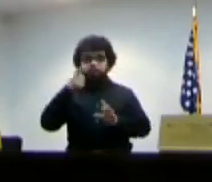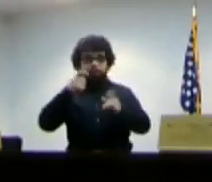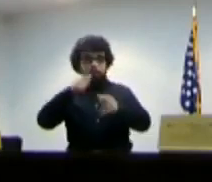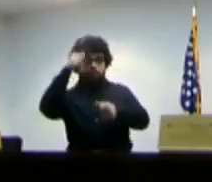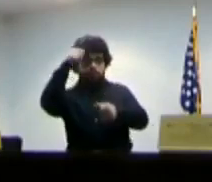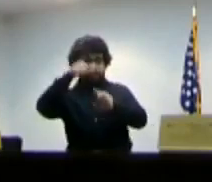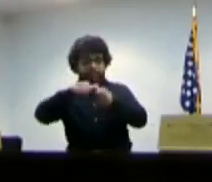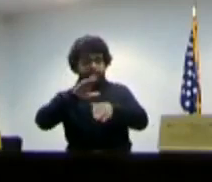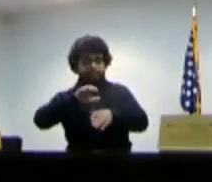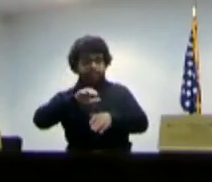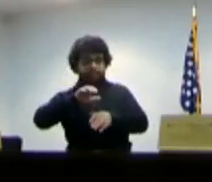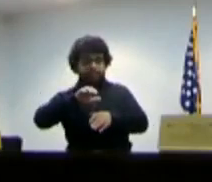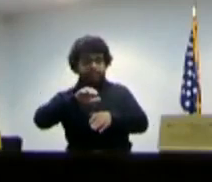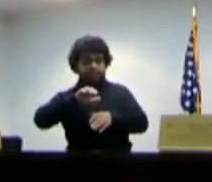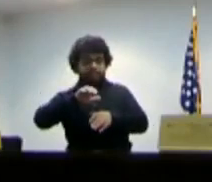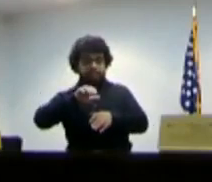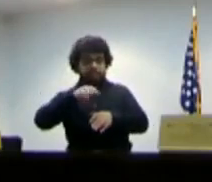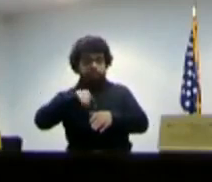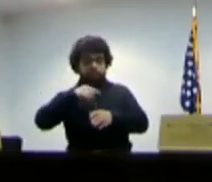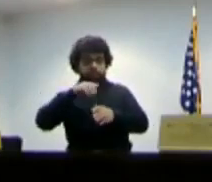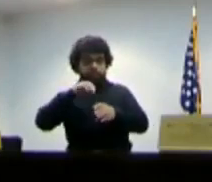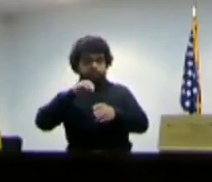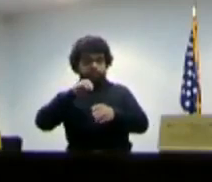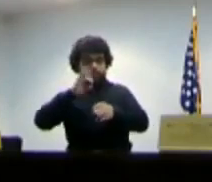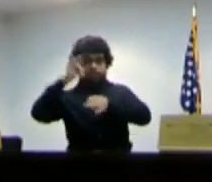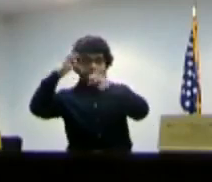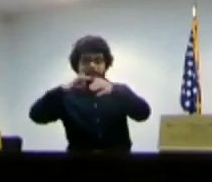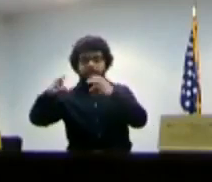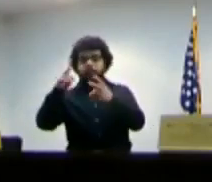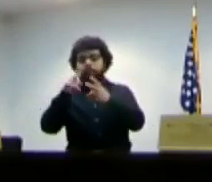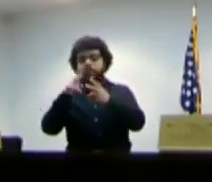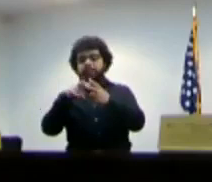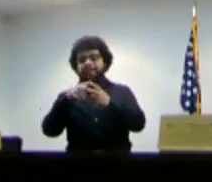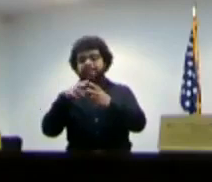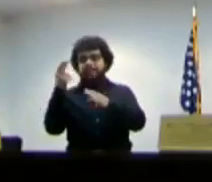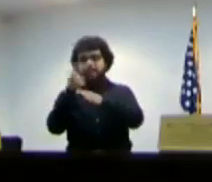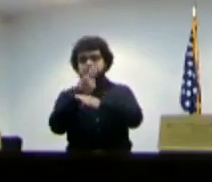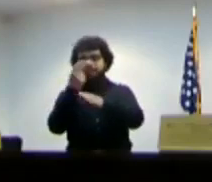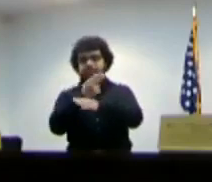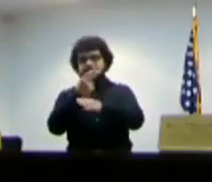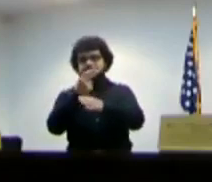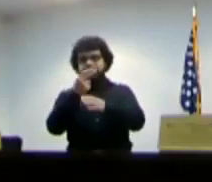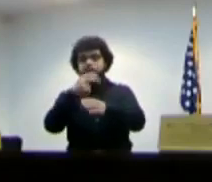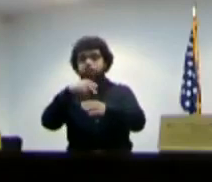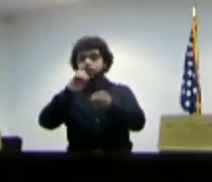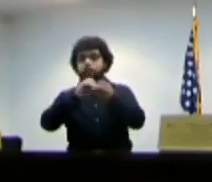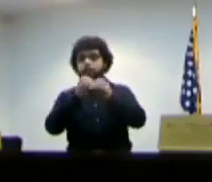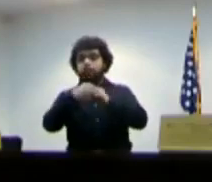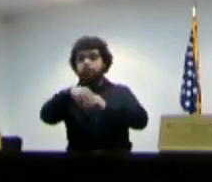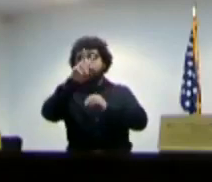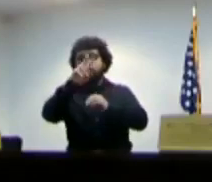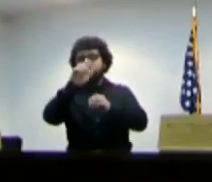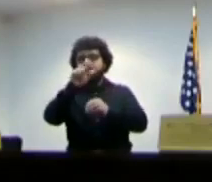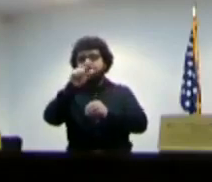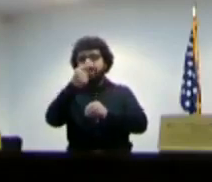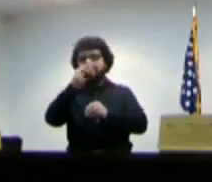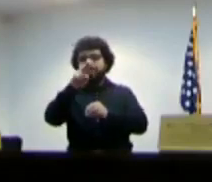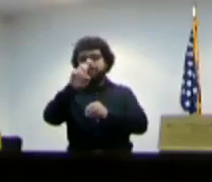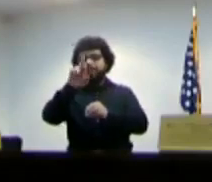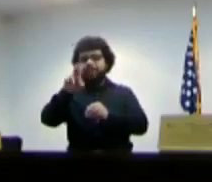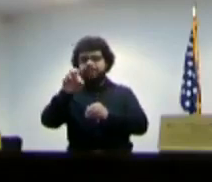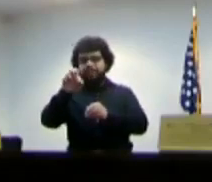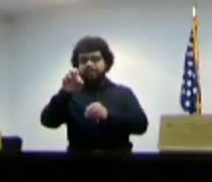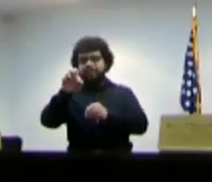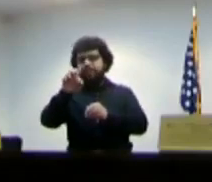usted que yo le hablaba de la unidad 2 de Aguirre y